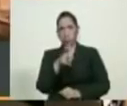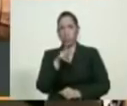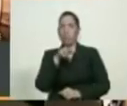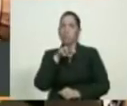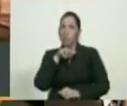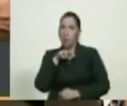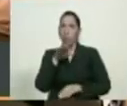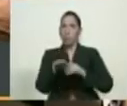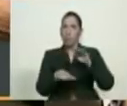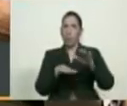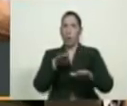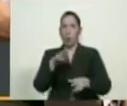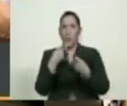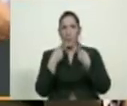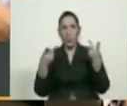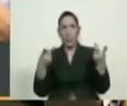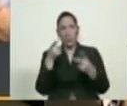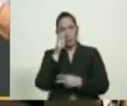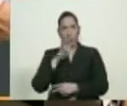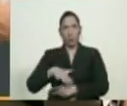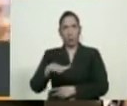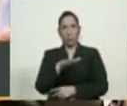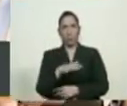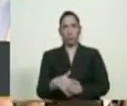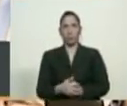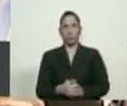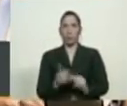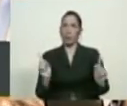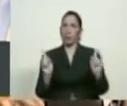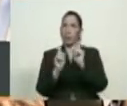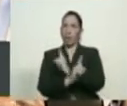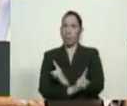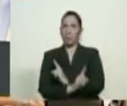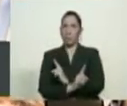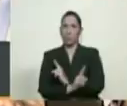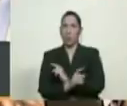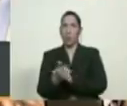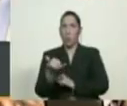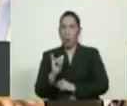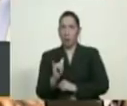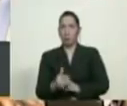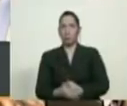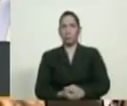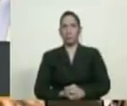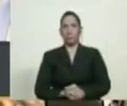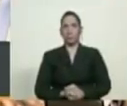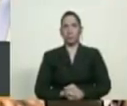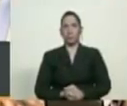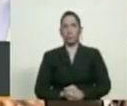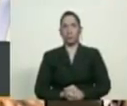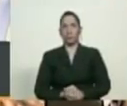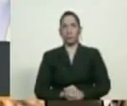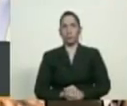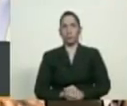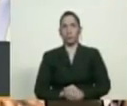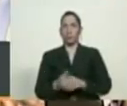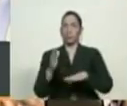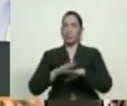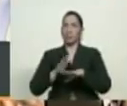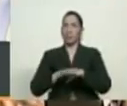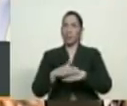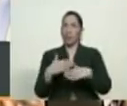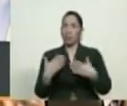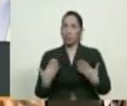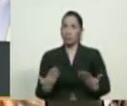poco al pueblo venezolano sobre los cambios que podrían presentarse en este sentido con el combustible. ¿Qué pasará en el